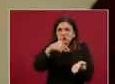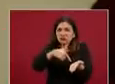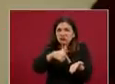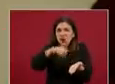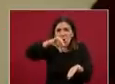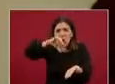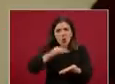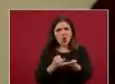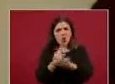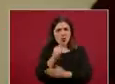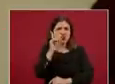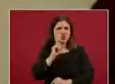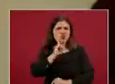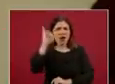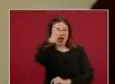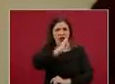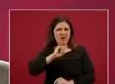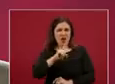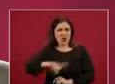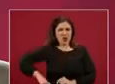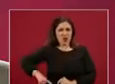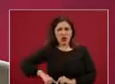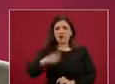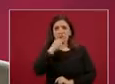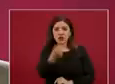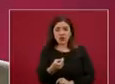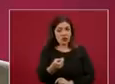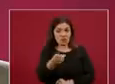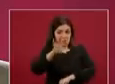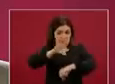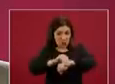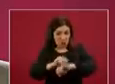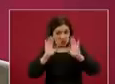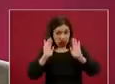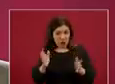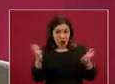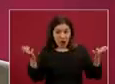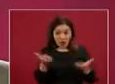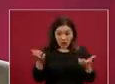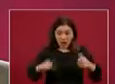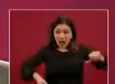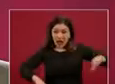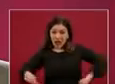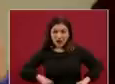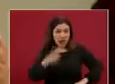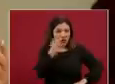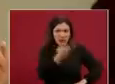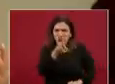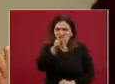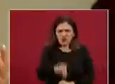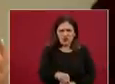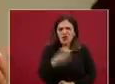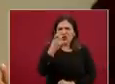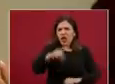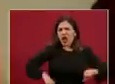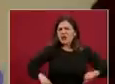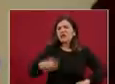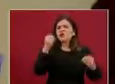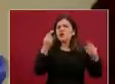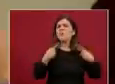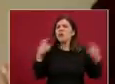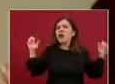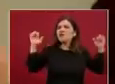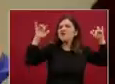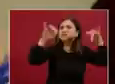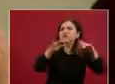hizo una declaración la jefa de gobierno al respecto de que no está autorizada ninguna actividad de este tipo, sobre todo porque son actividades masivas, es donde